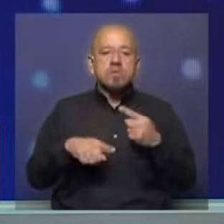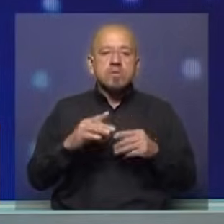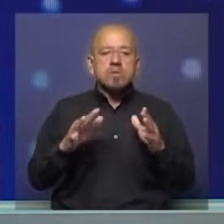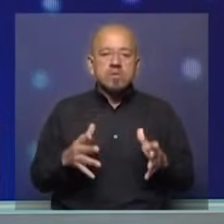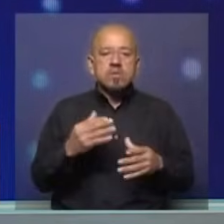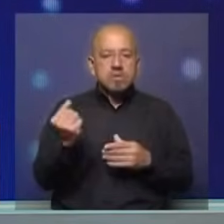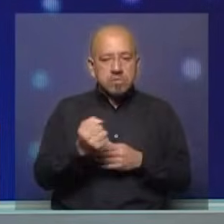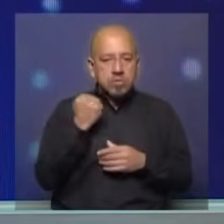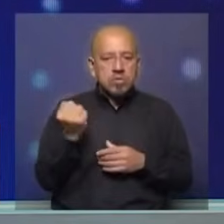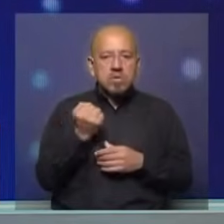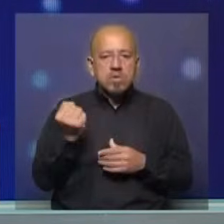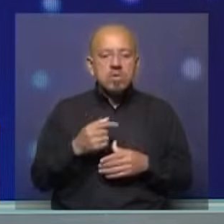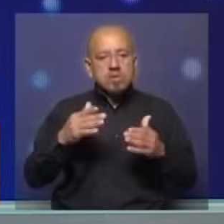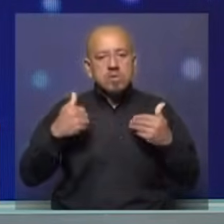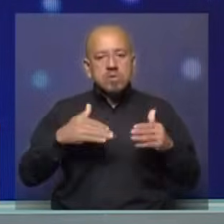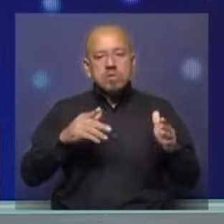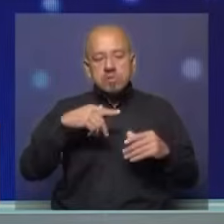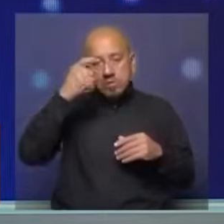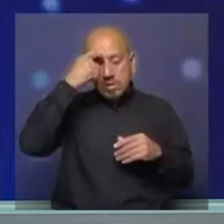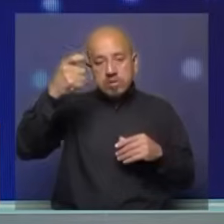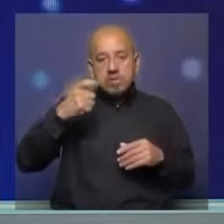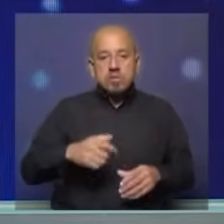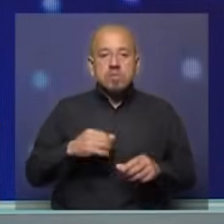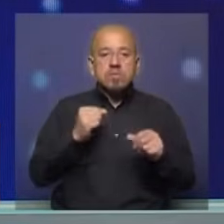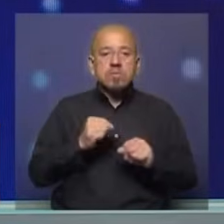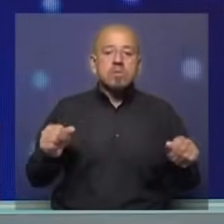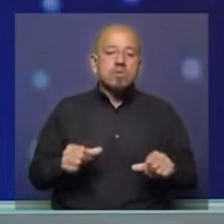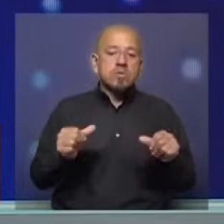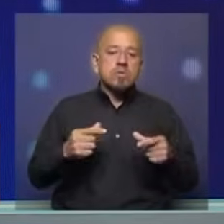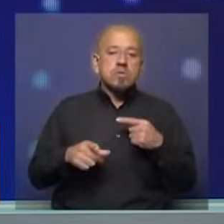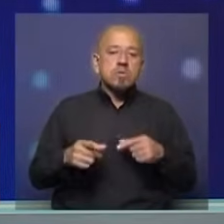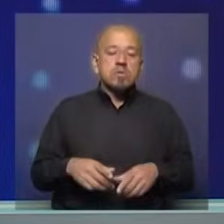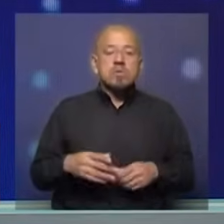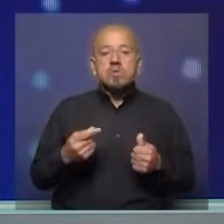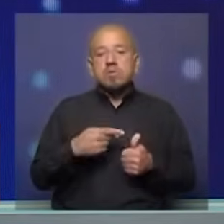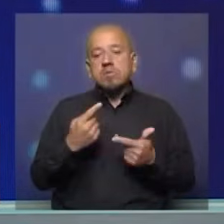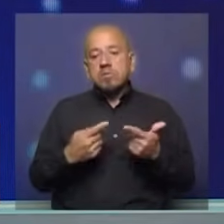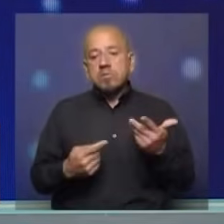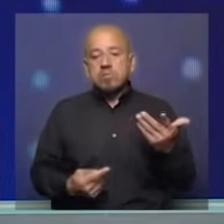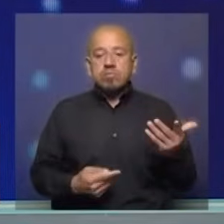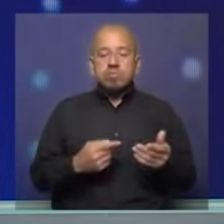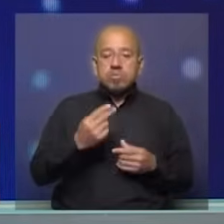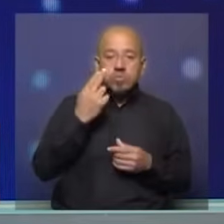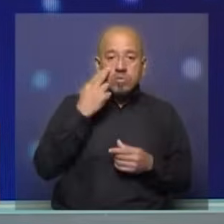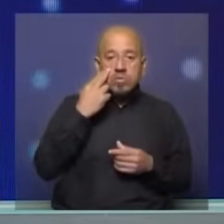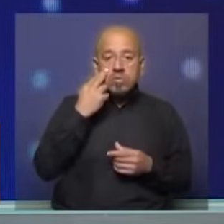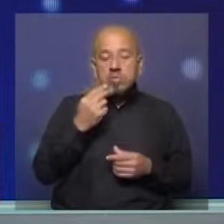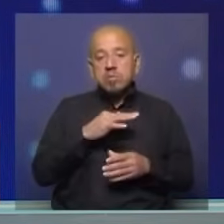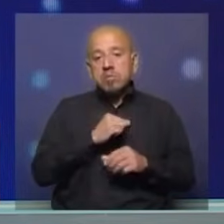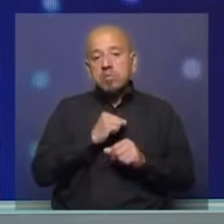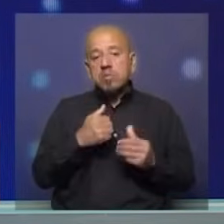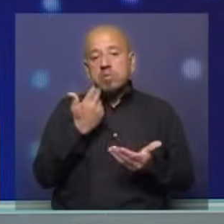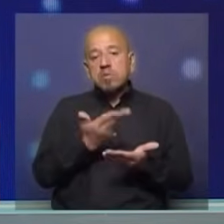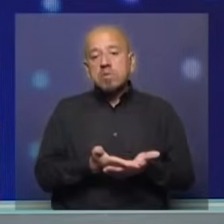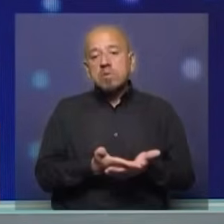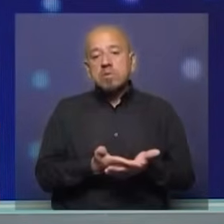importante dejar volar a la ciencia. Nosotros podemos hacerlo al mismo tiempo que tenemos una cantidad de problemas que le podemos plantear a la